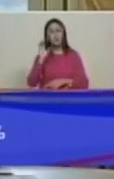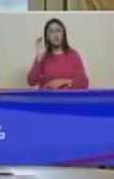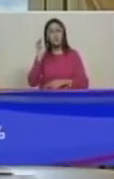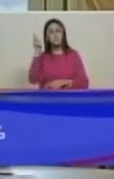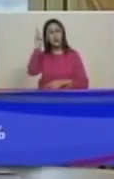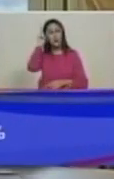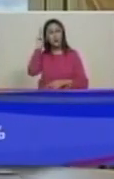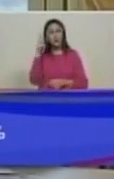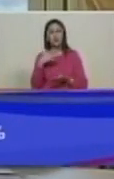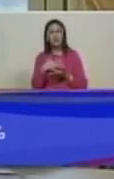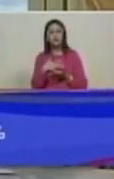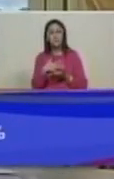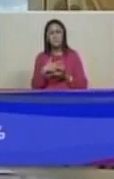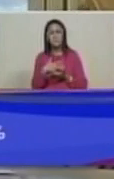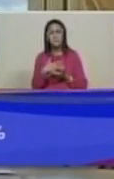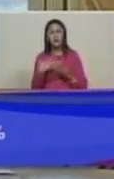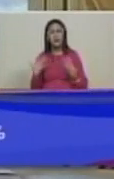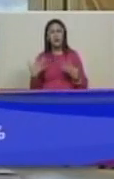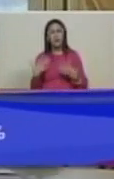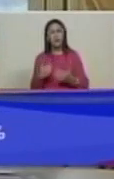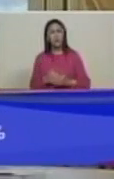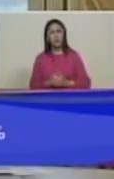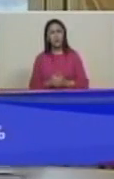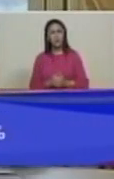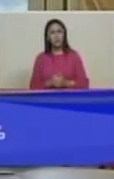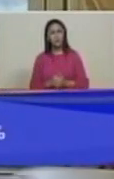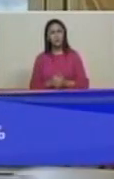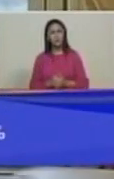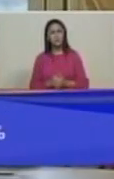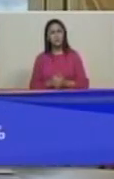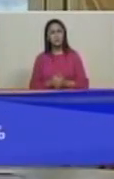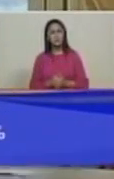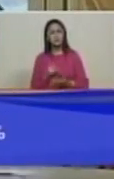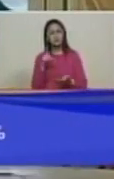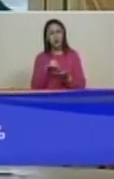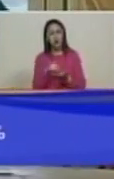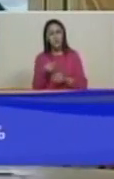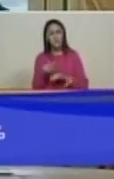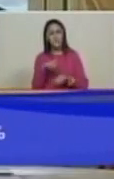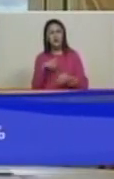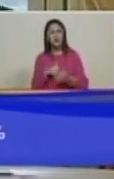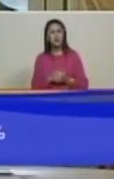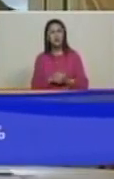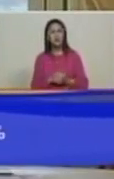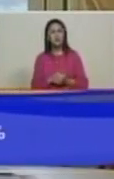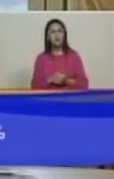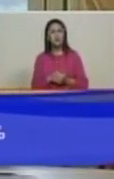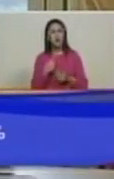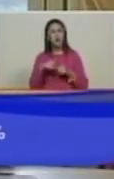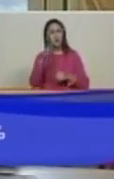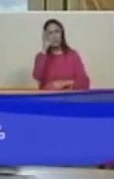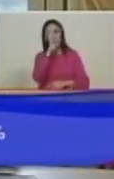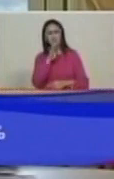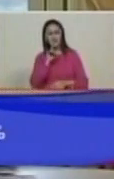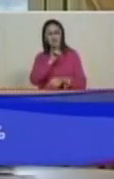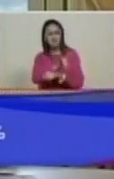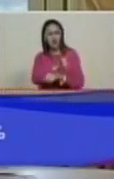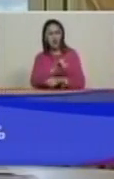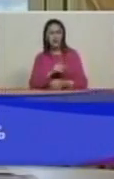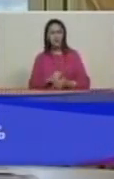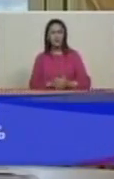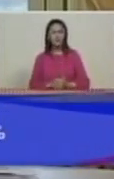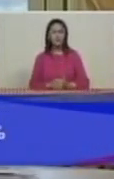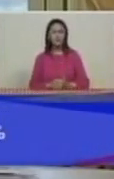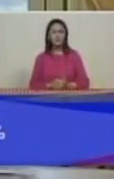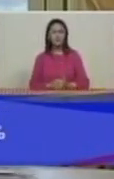desesperados, basta de esclavismo y de xenofobia, y se vienen por miles. Los que estaban en Boavista los habían engañado,